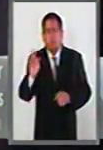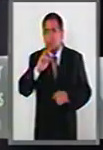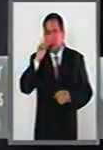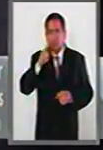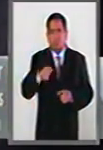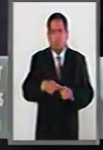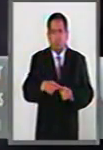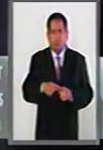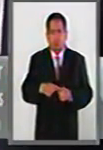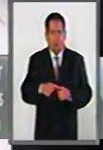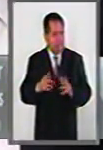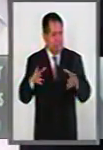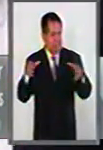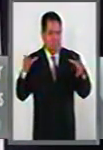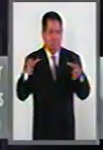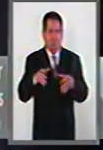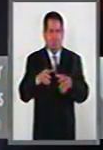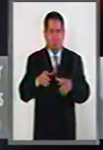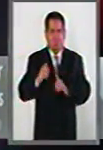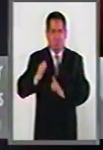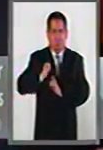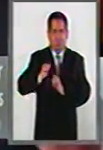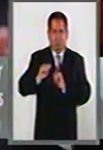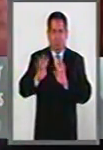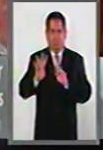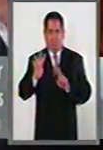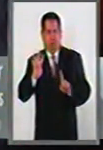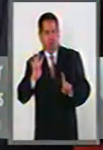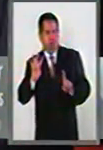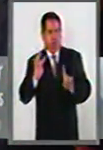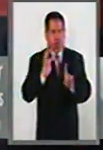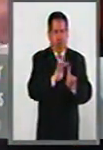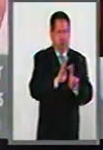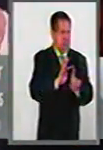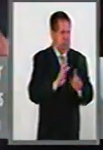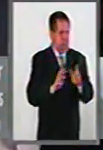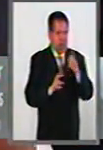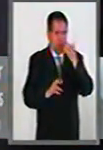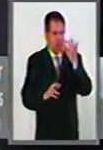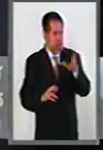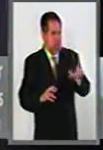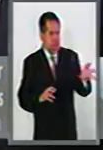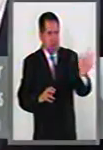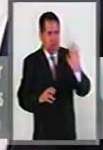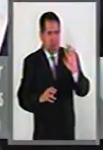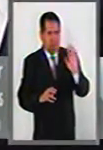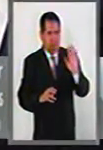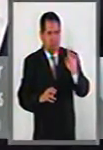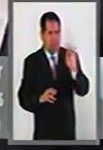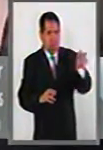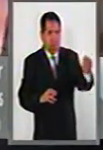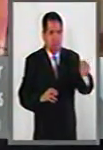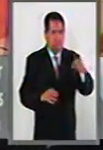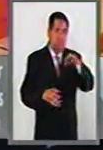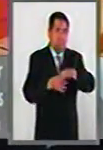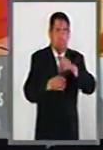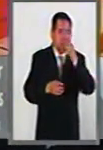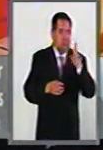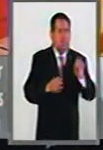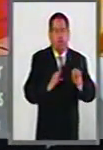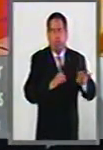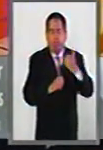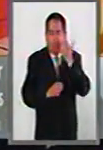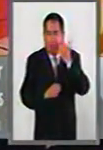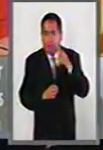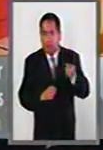piquete de soldados para decirle a cualquiera, bueno, de ustedes, tal vez no porque van a votar a favor, pero de